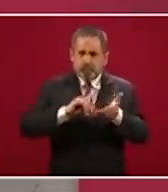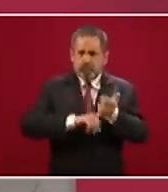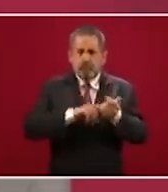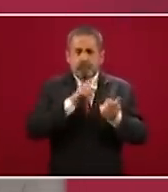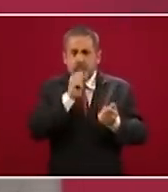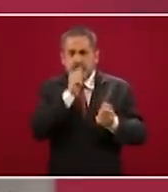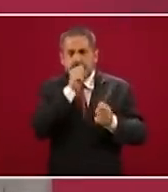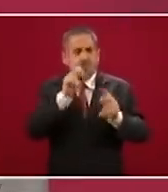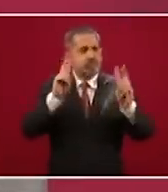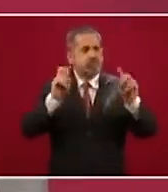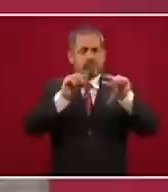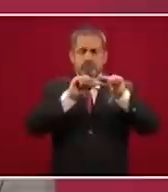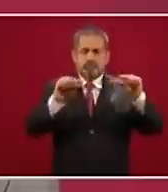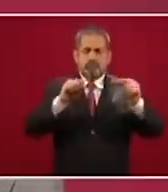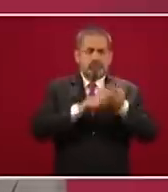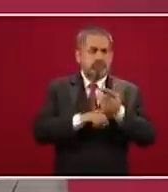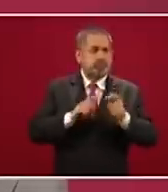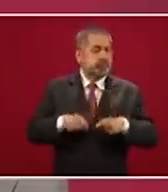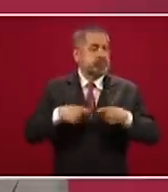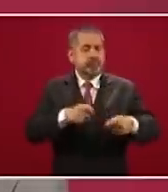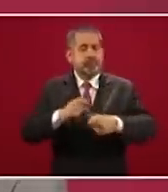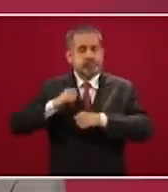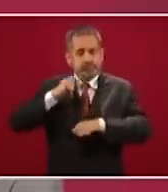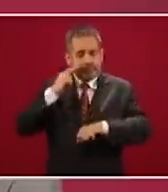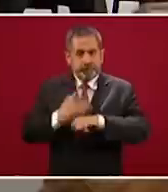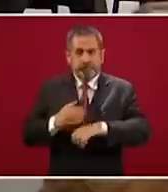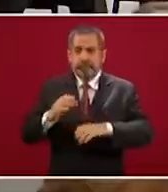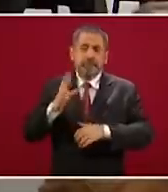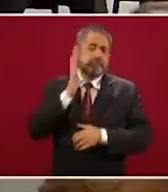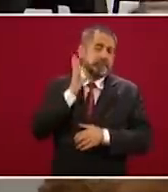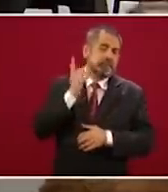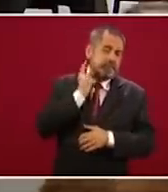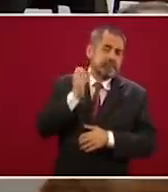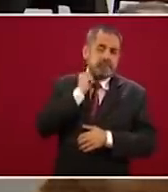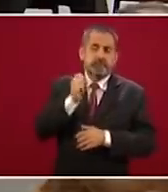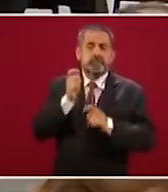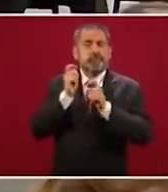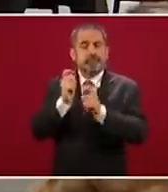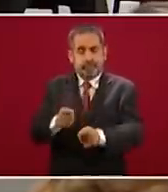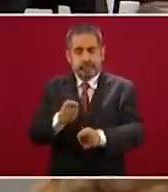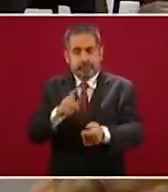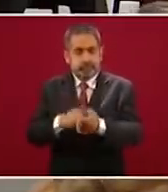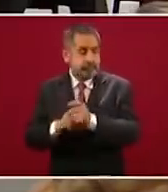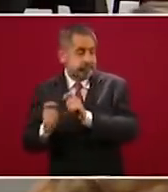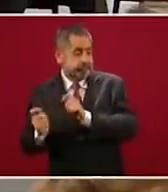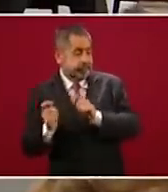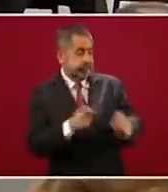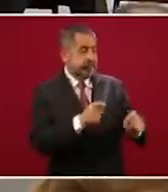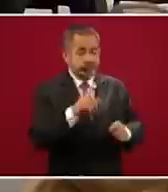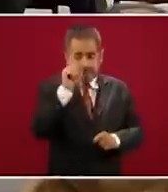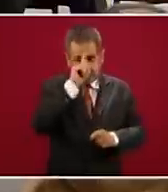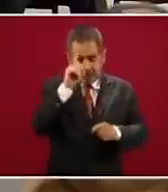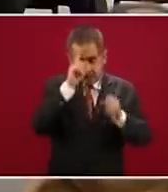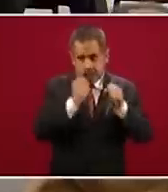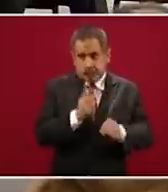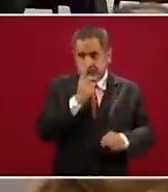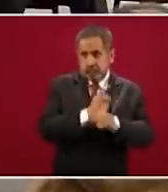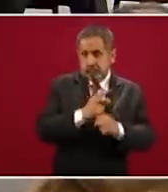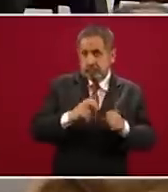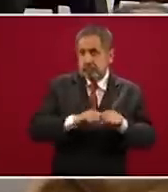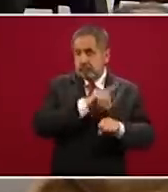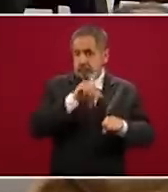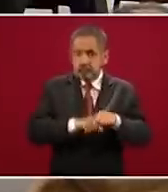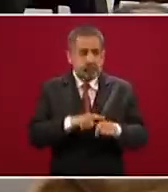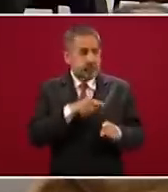en el título que habla de las atribuciones del Congreso de la Unión y le atribuye al Consejo de Salubridad General cuatro funciones básicas o